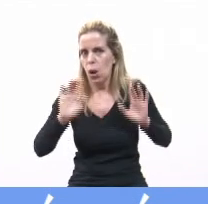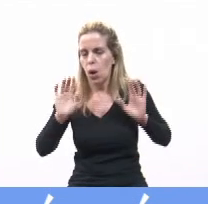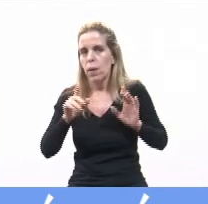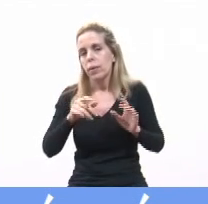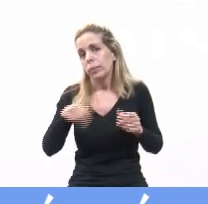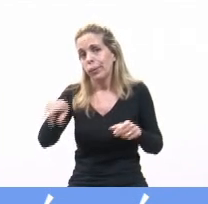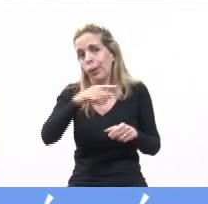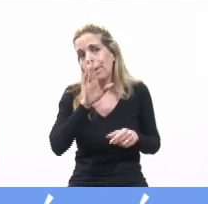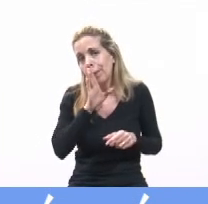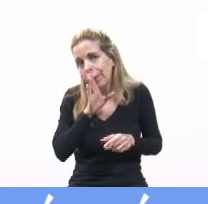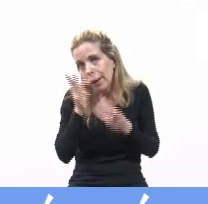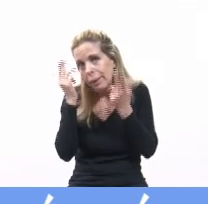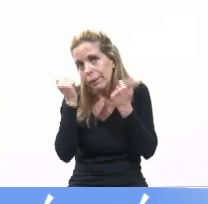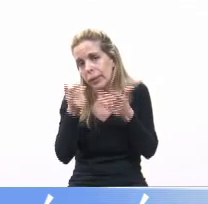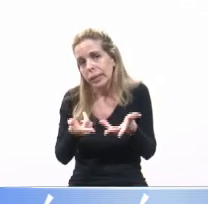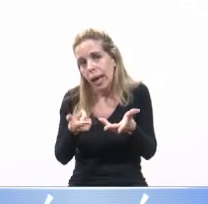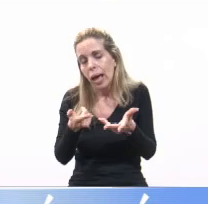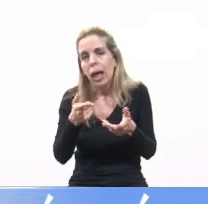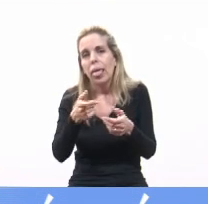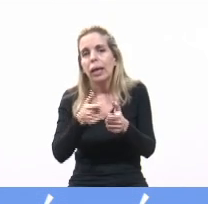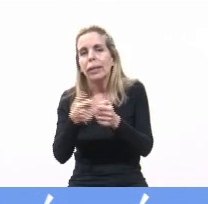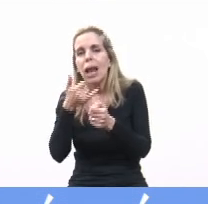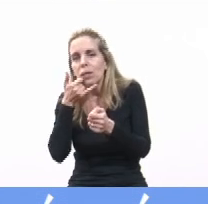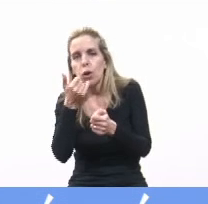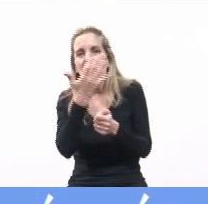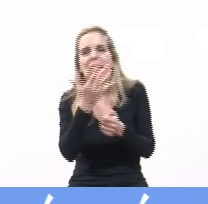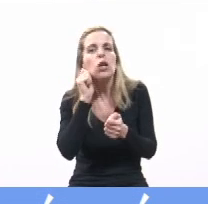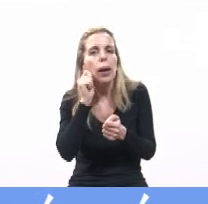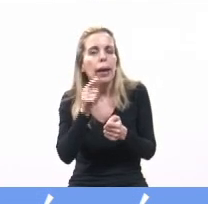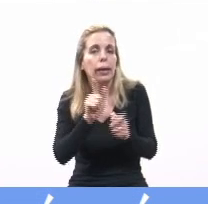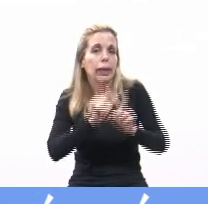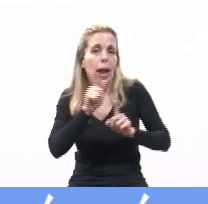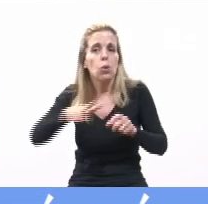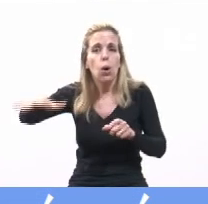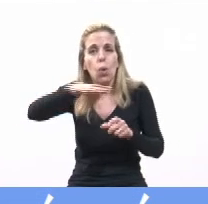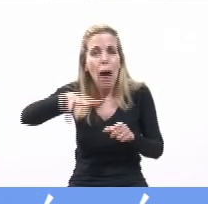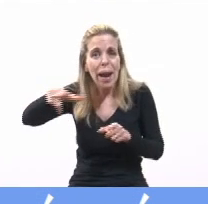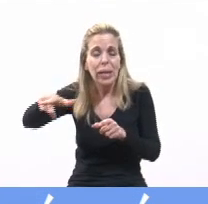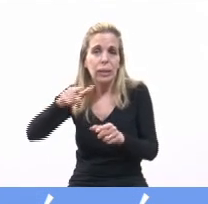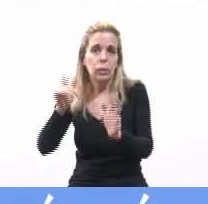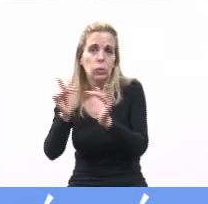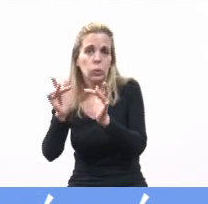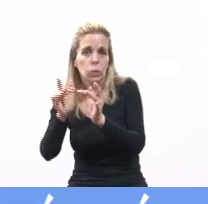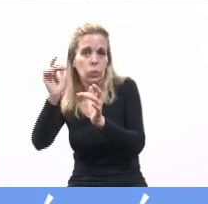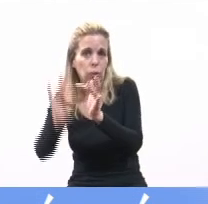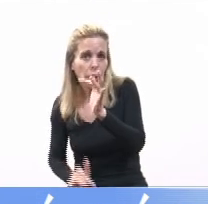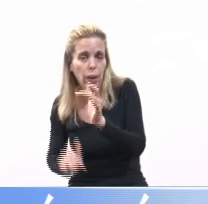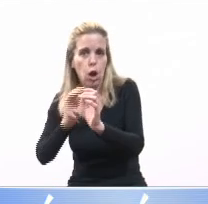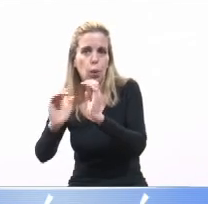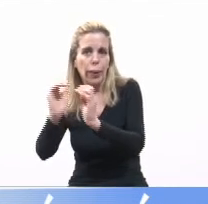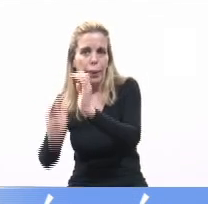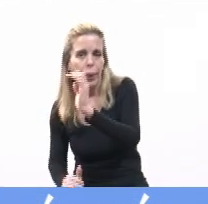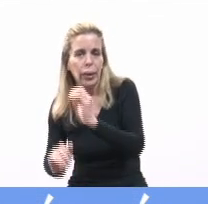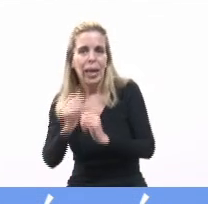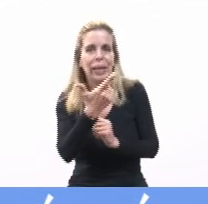la velocidad de 5G y acá vamos a seguir todavía en los lugares o que no hay servicio, o hay 3G, o apenas